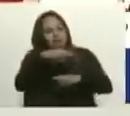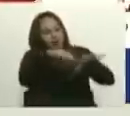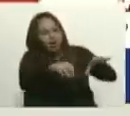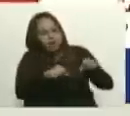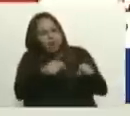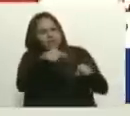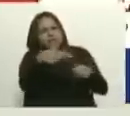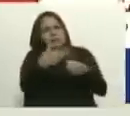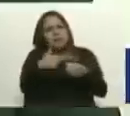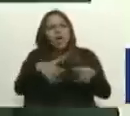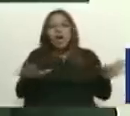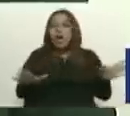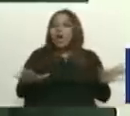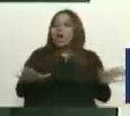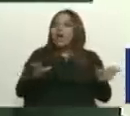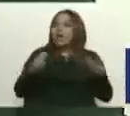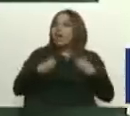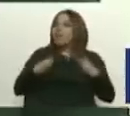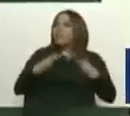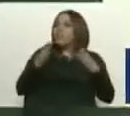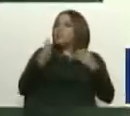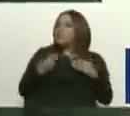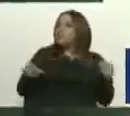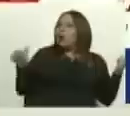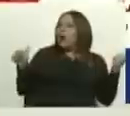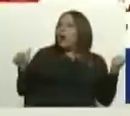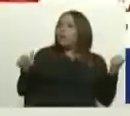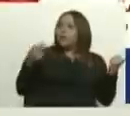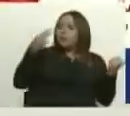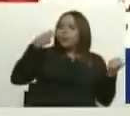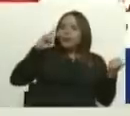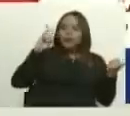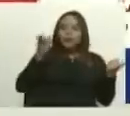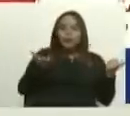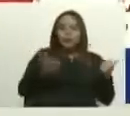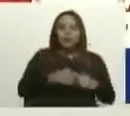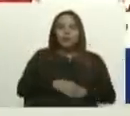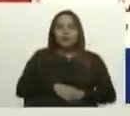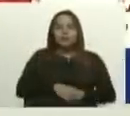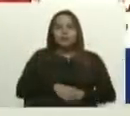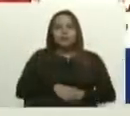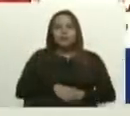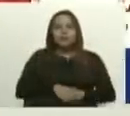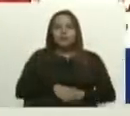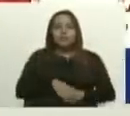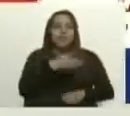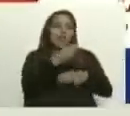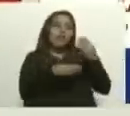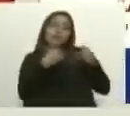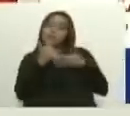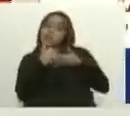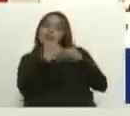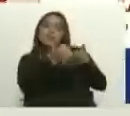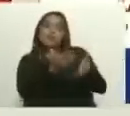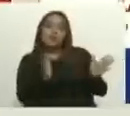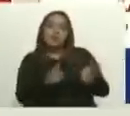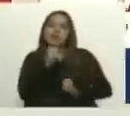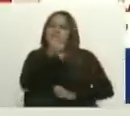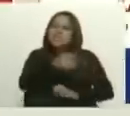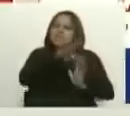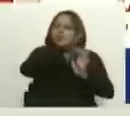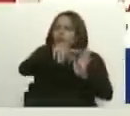si la vida es un jamón. ¿Ah? Sí, nos iban a hacer un favor así. Así se